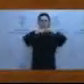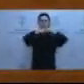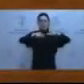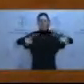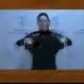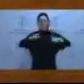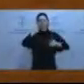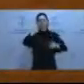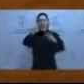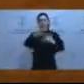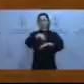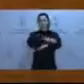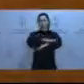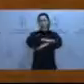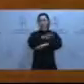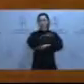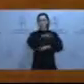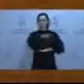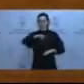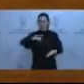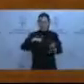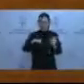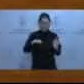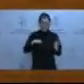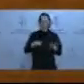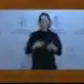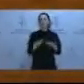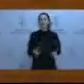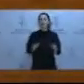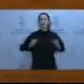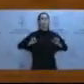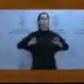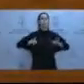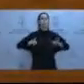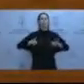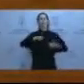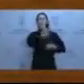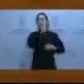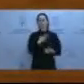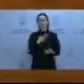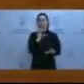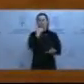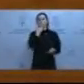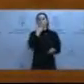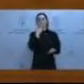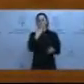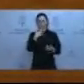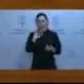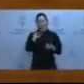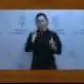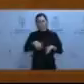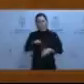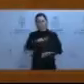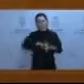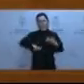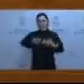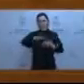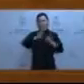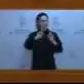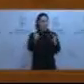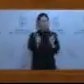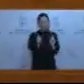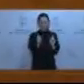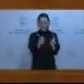Gobierno regional. Esto, que inicialmente puede parecer absurdo y muy complicado, no lo es tanto. Se trata